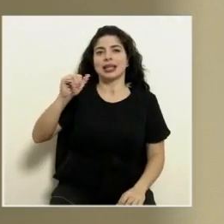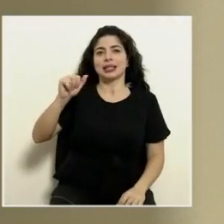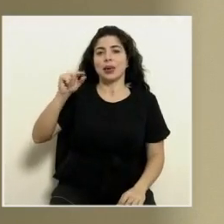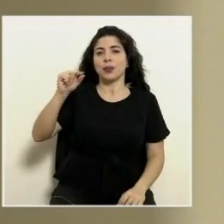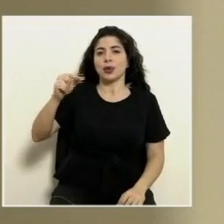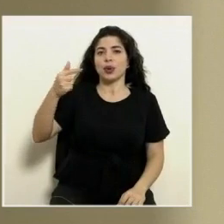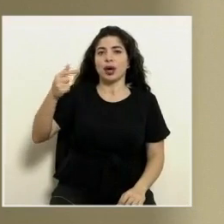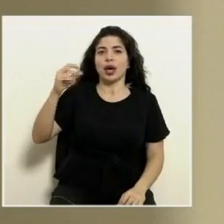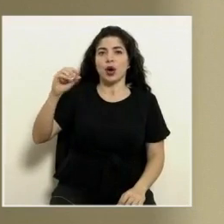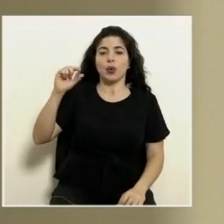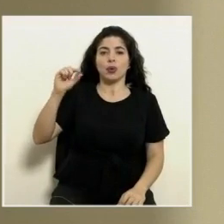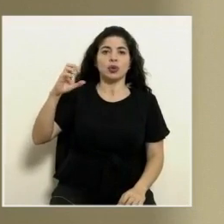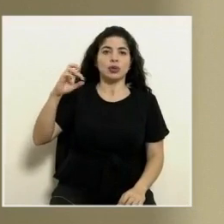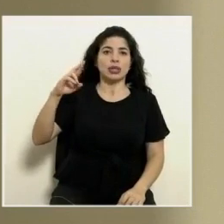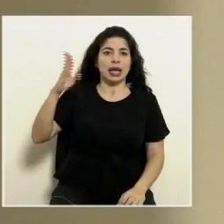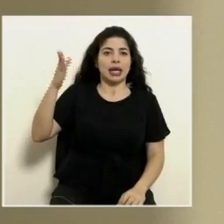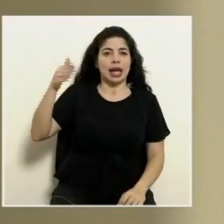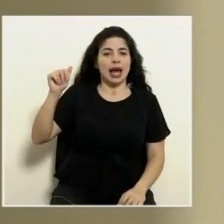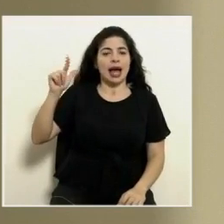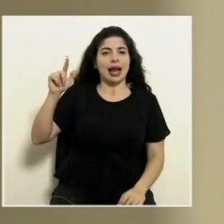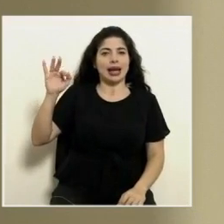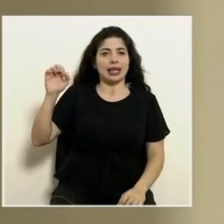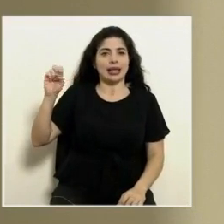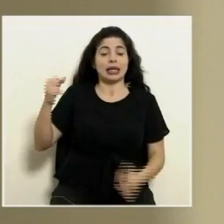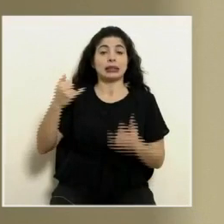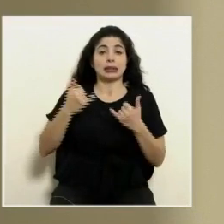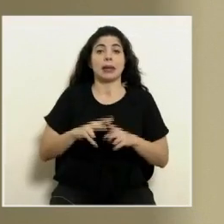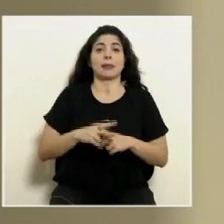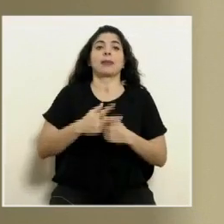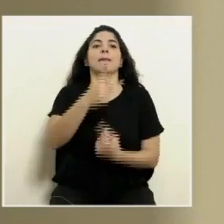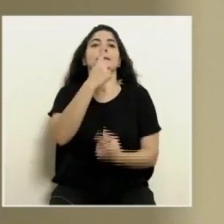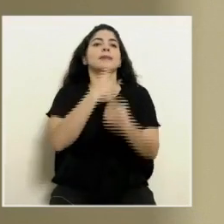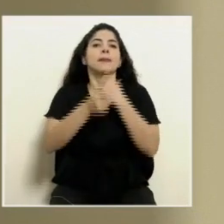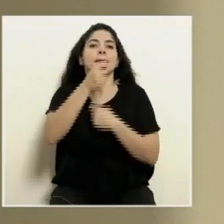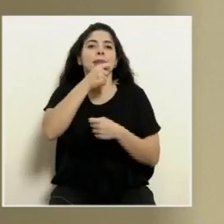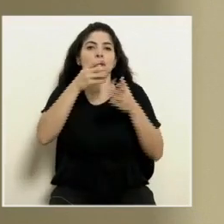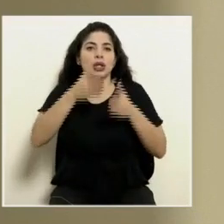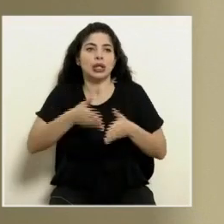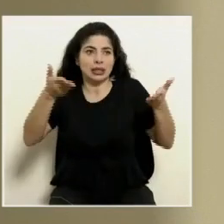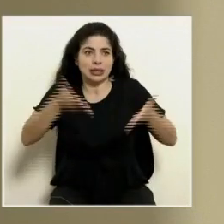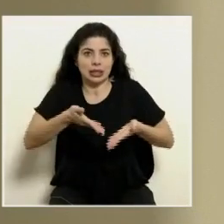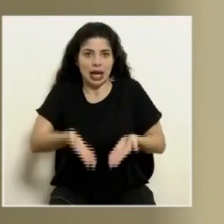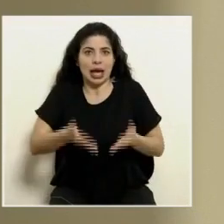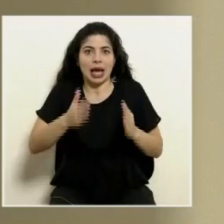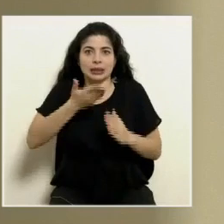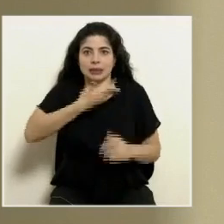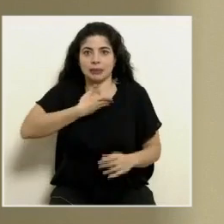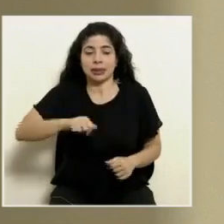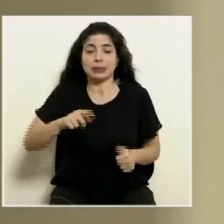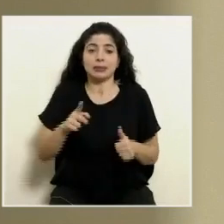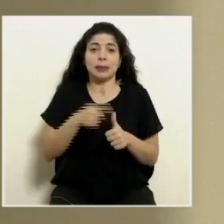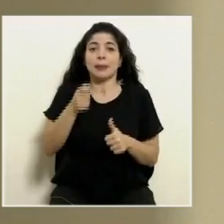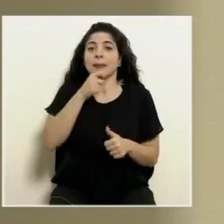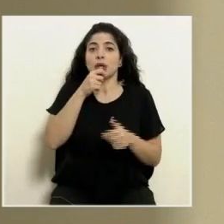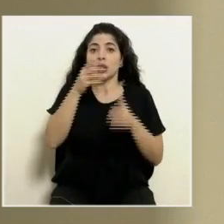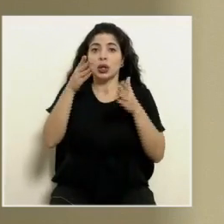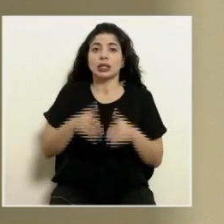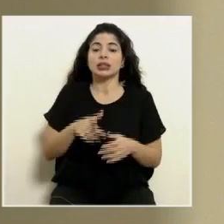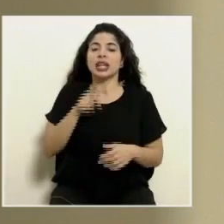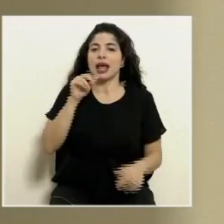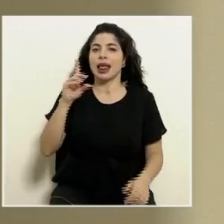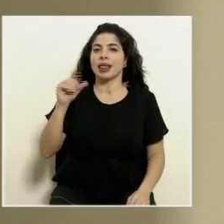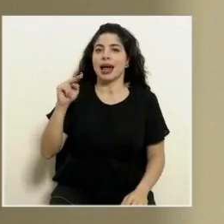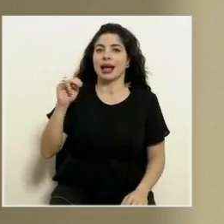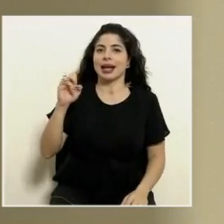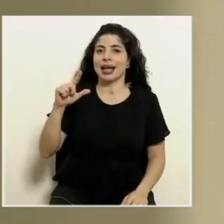Presidencia.go.cr/inclinada-alertas. Iniciamos con el periodo de consultas de los colegas que se encuentran de manera presencial en el auditorio de Casa Presidencial. El primer colega es